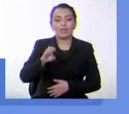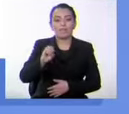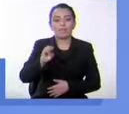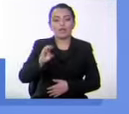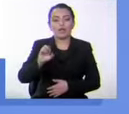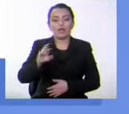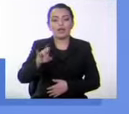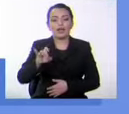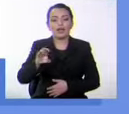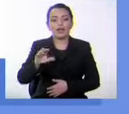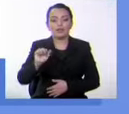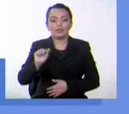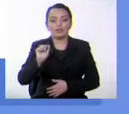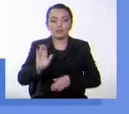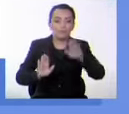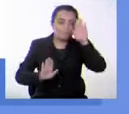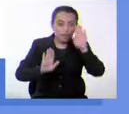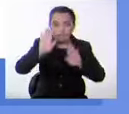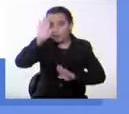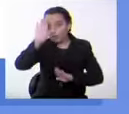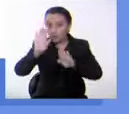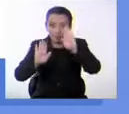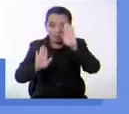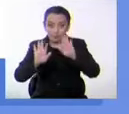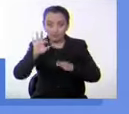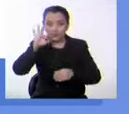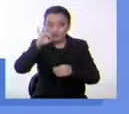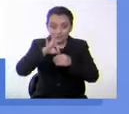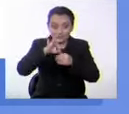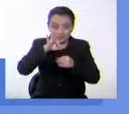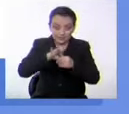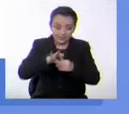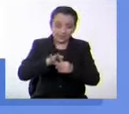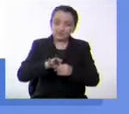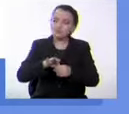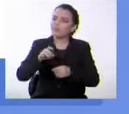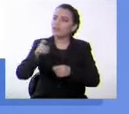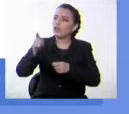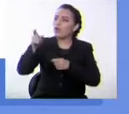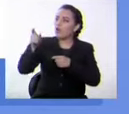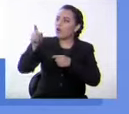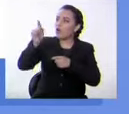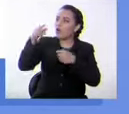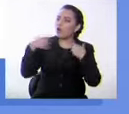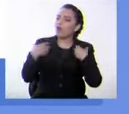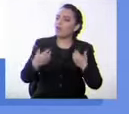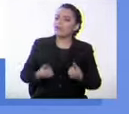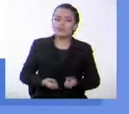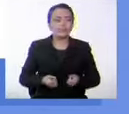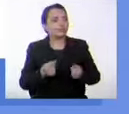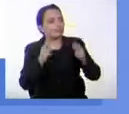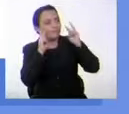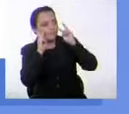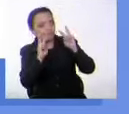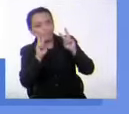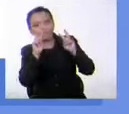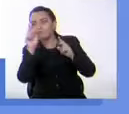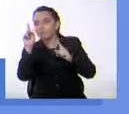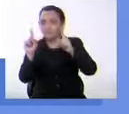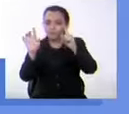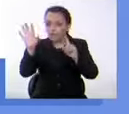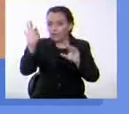defiende la soberanía del pueblo y el derecho a elegir y controlar a sus gobernantes, pero también puede llegar a corromperse en